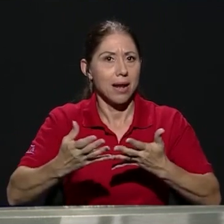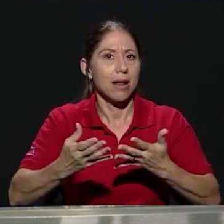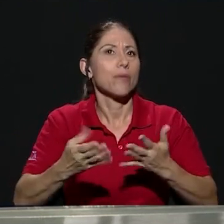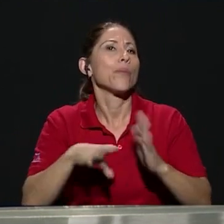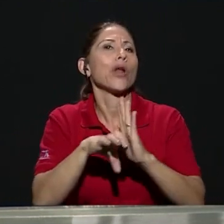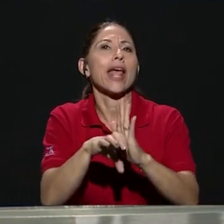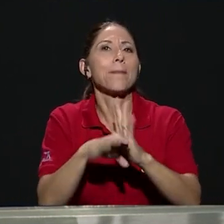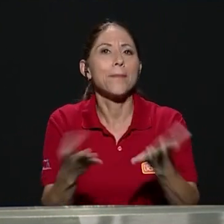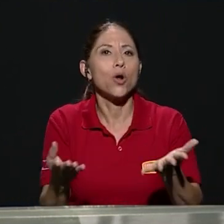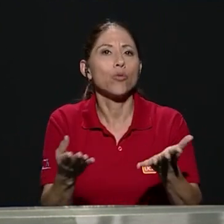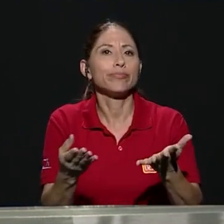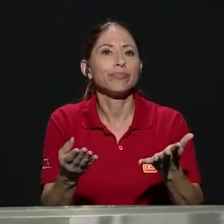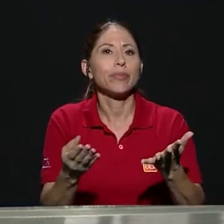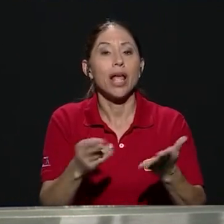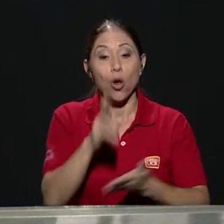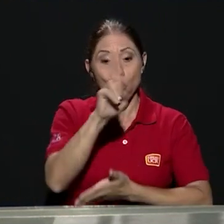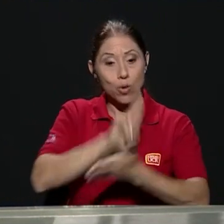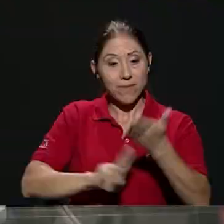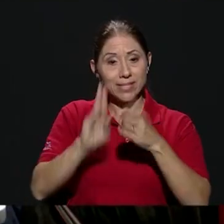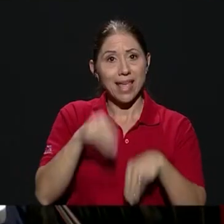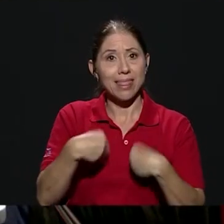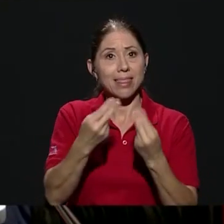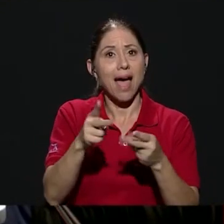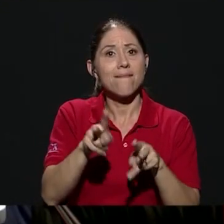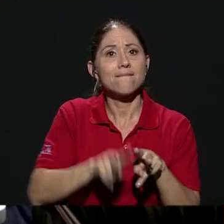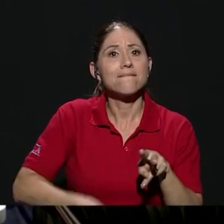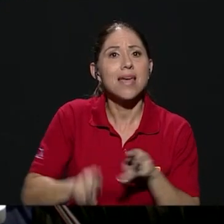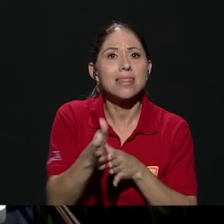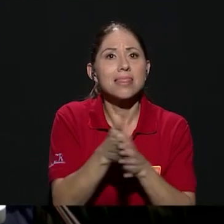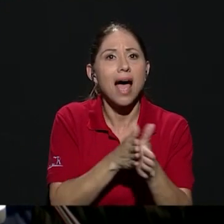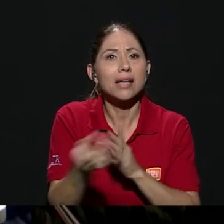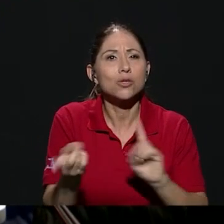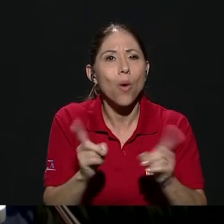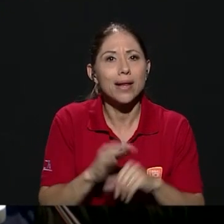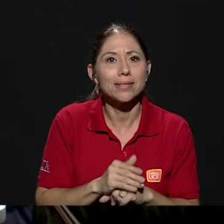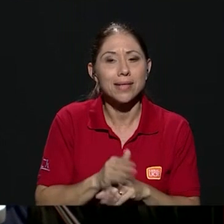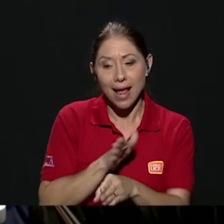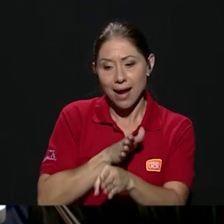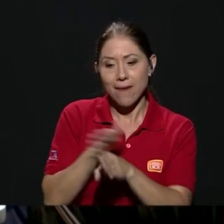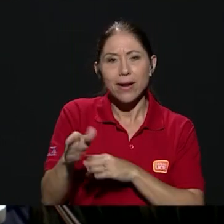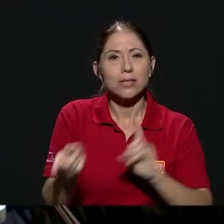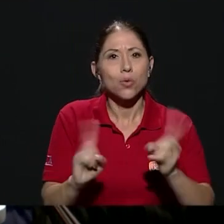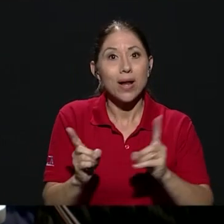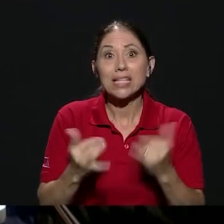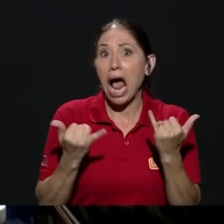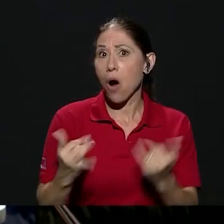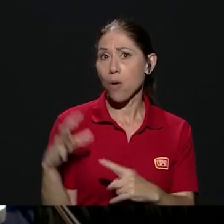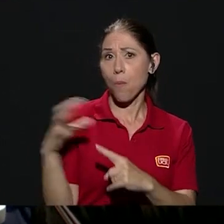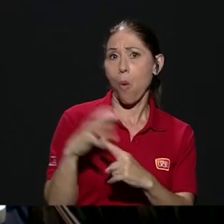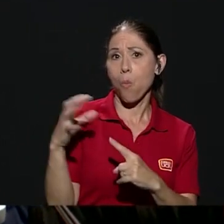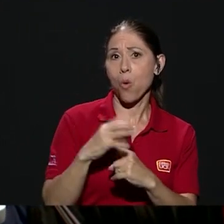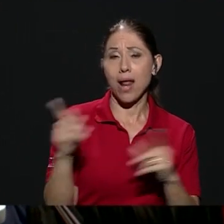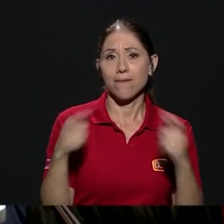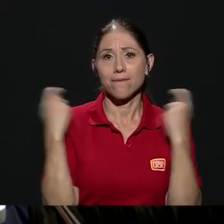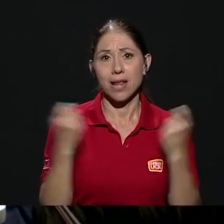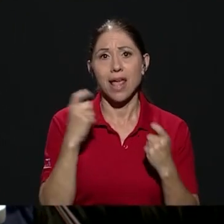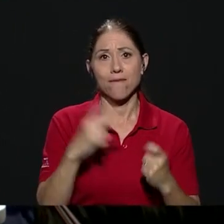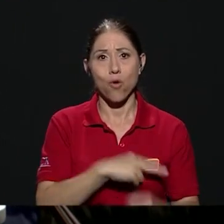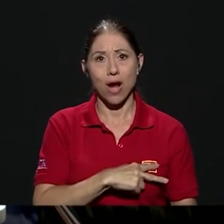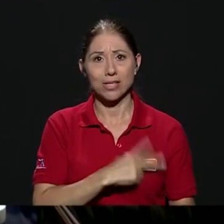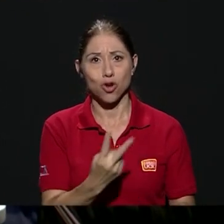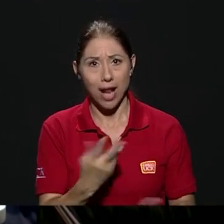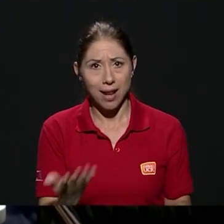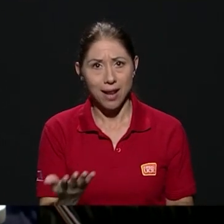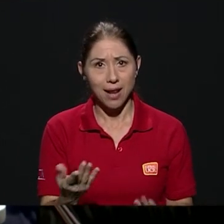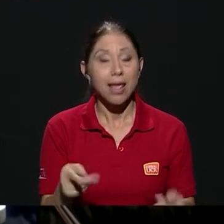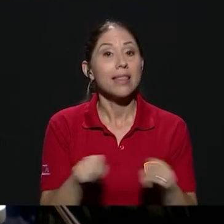ventajas que ofrece la universidad, cuáles son las carreras que ofrecen las universidades. Ahora ya se ha popularizado mucho, digamos, lo de las ferias vocacionales y